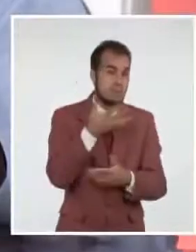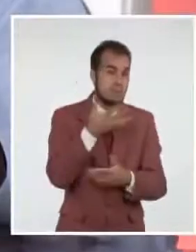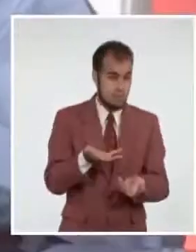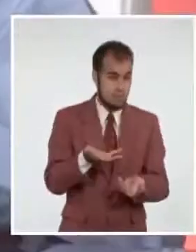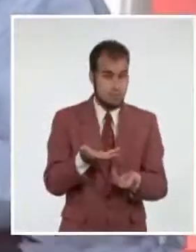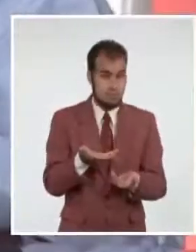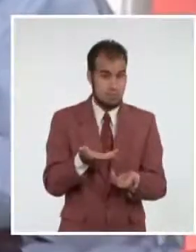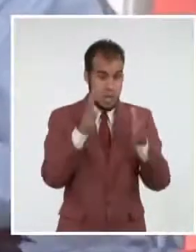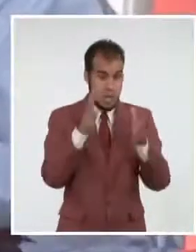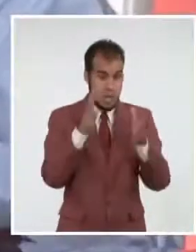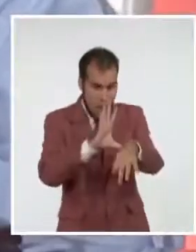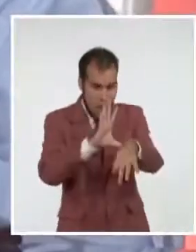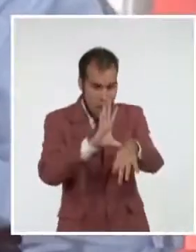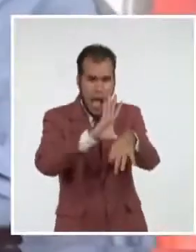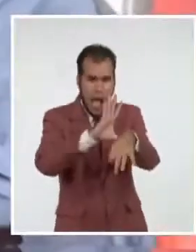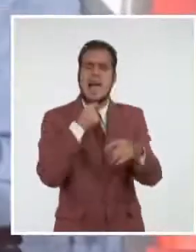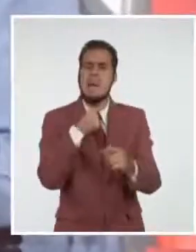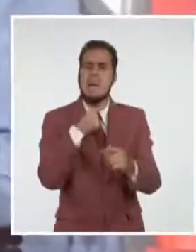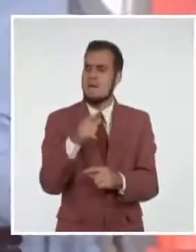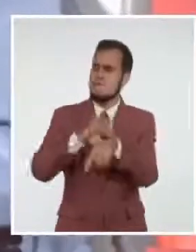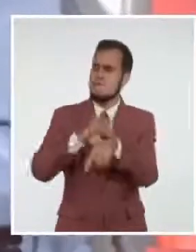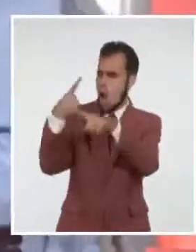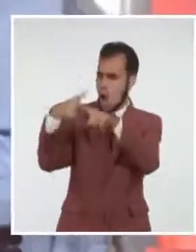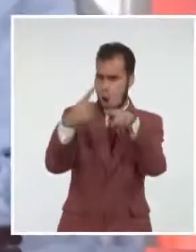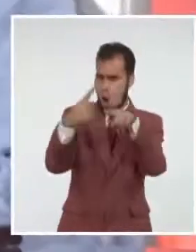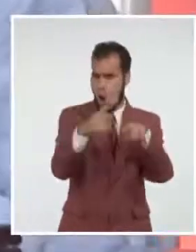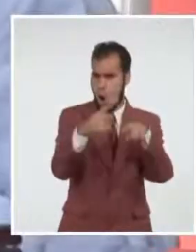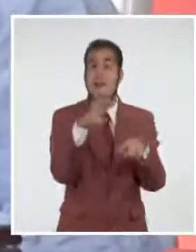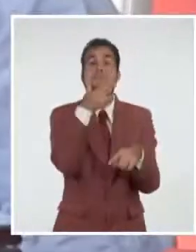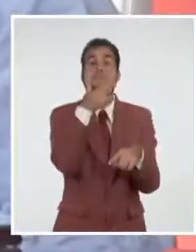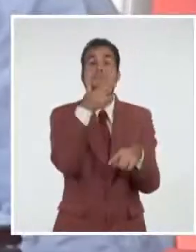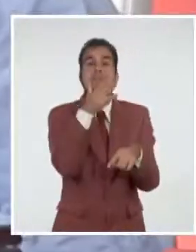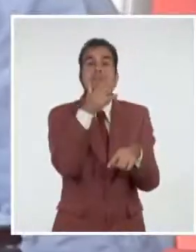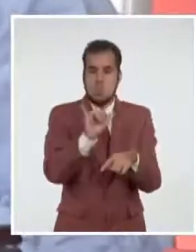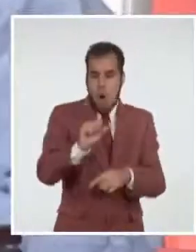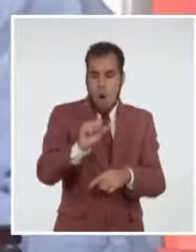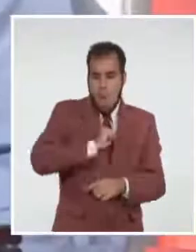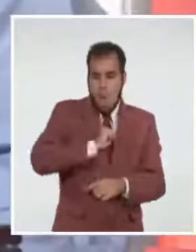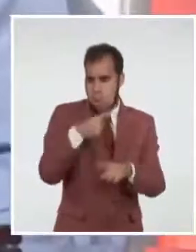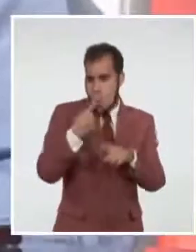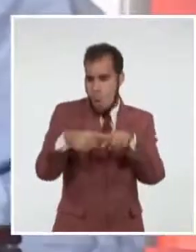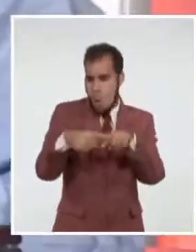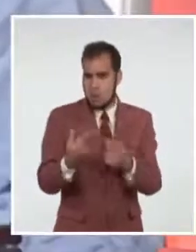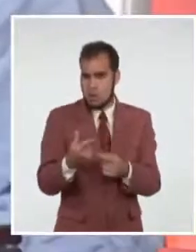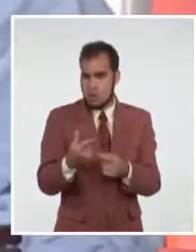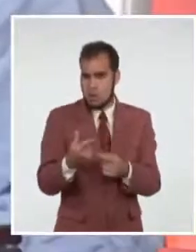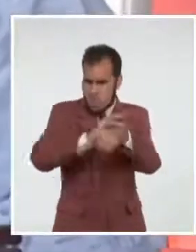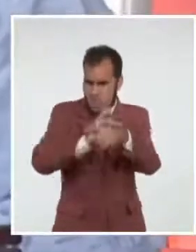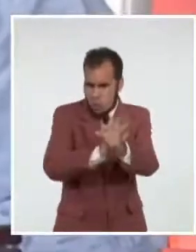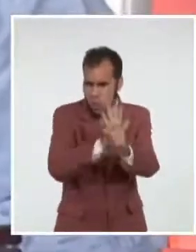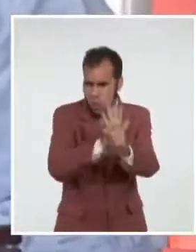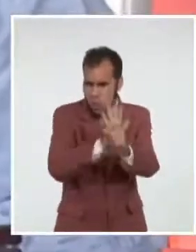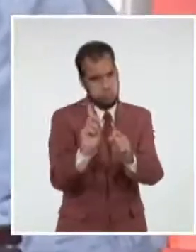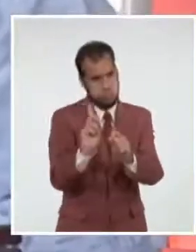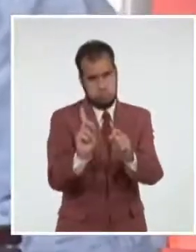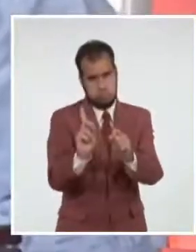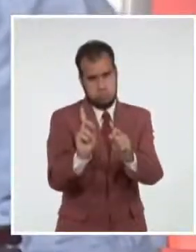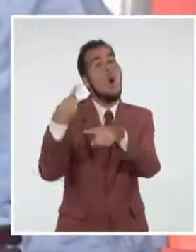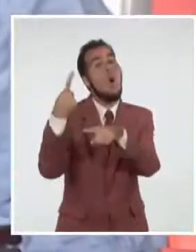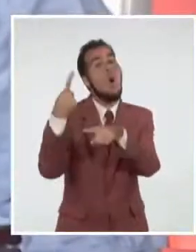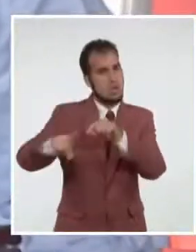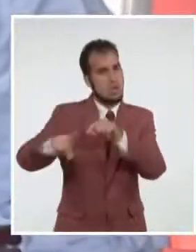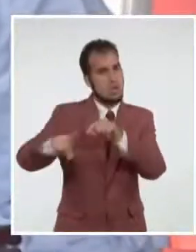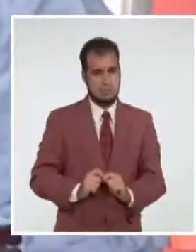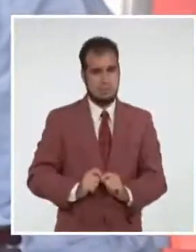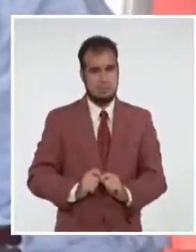SARS-CoV-2. Ahora, ante la duda y en dependencia del cuadro clínico también y de las comorbilidades y de los riesgos, que la